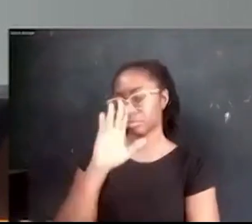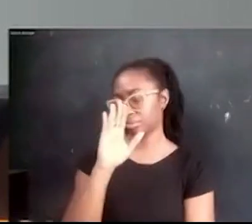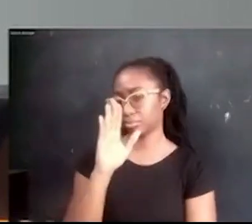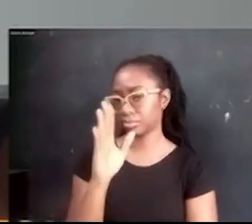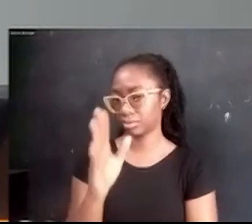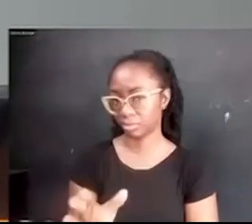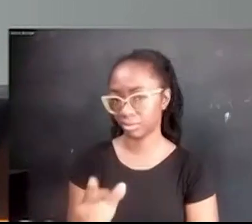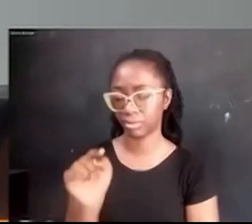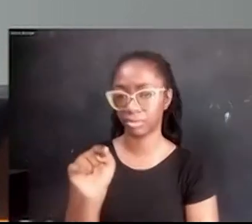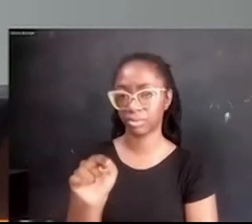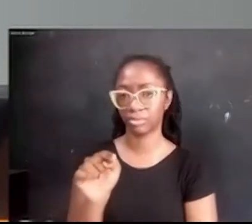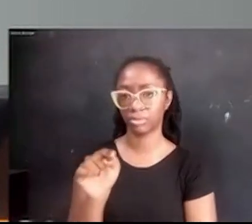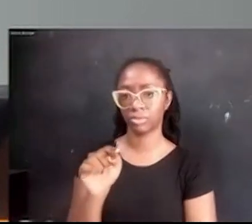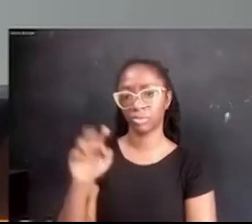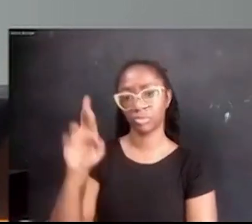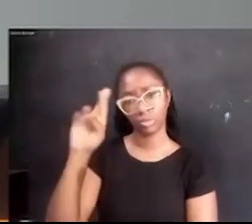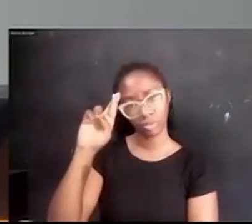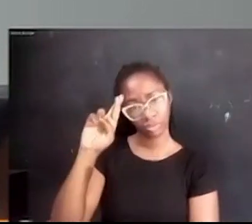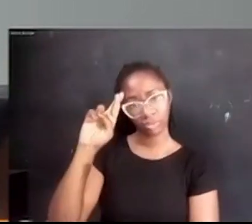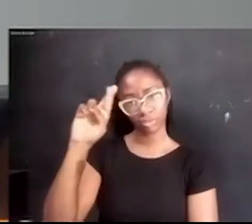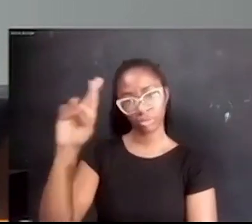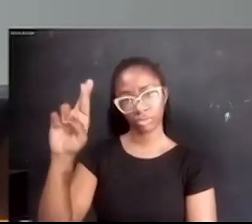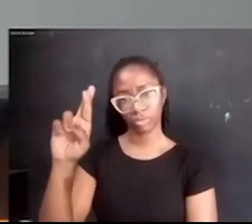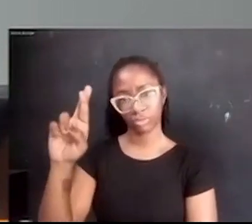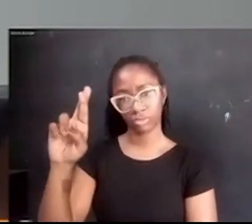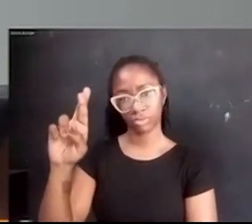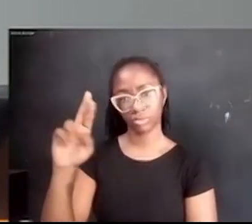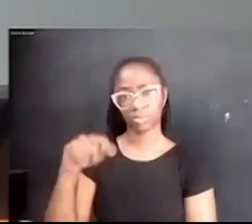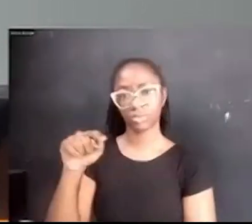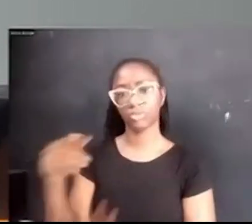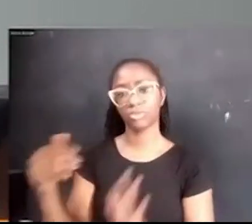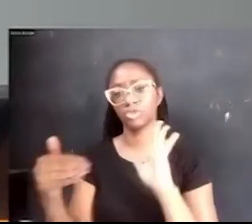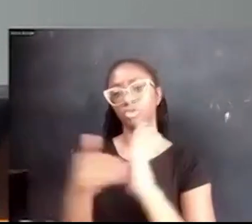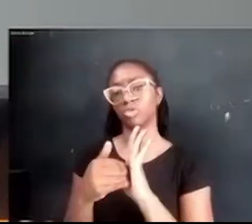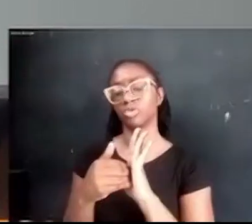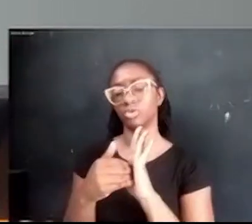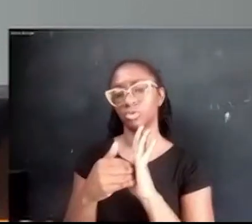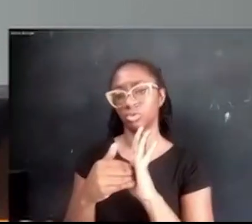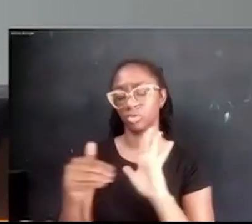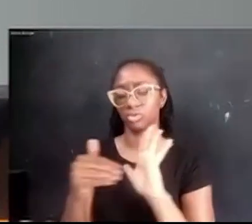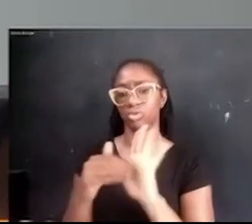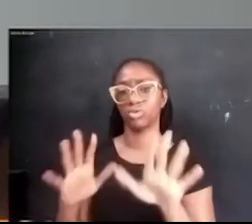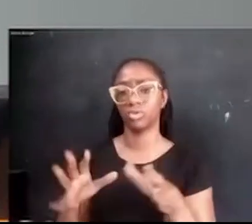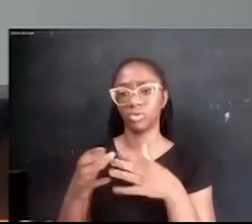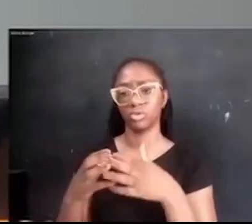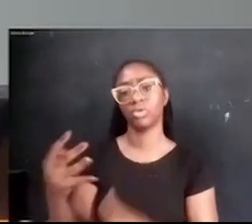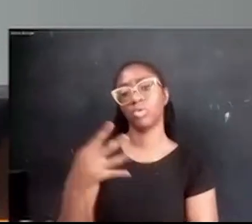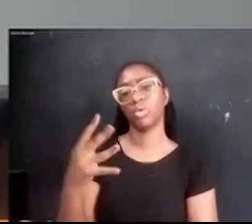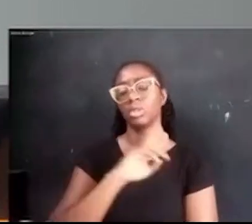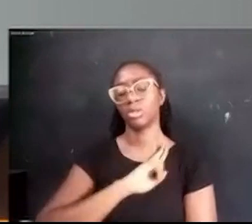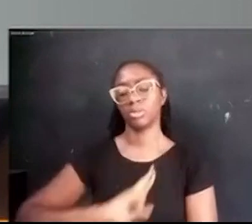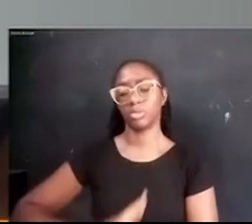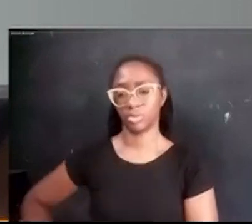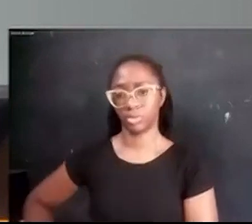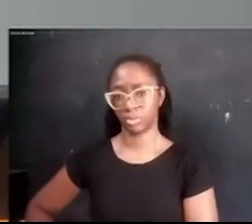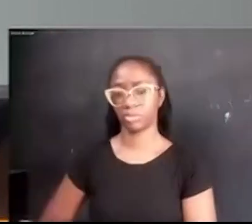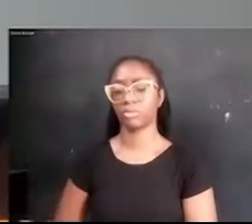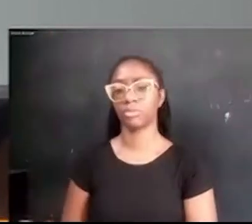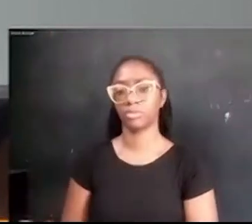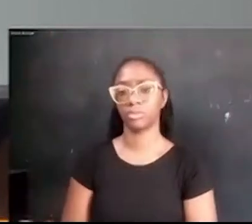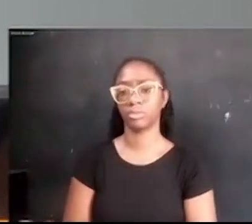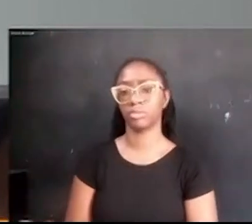que lideraría el último gobierno de la Cuarta República. En virtud de una